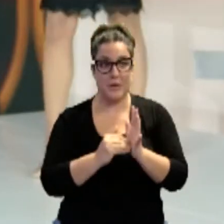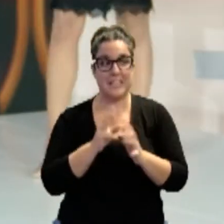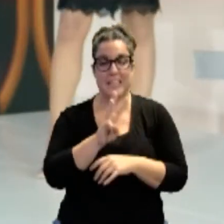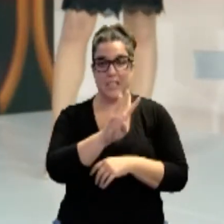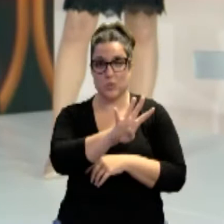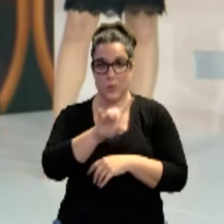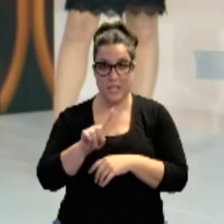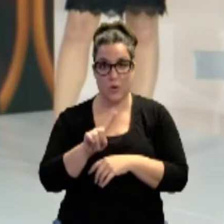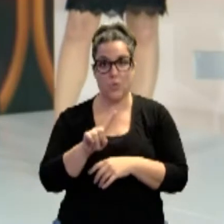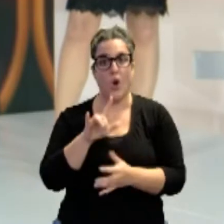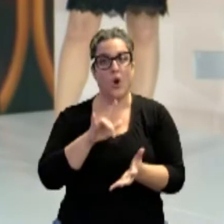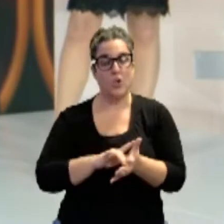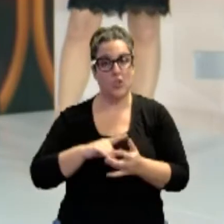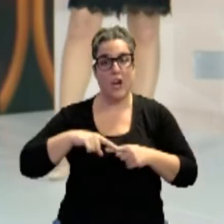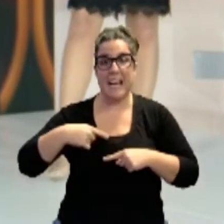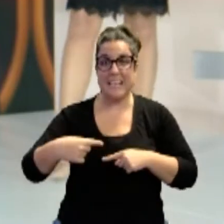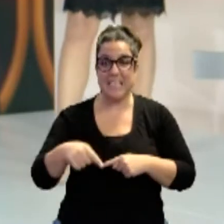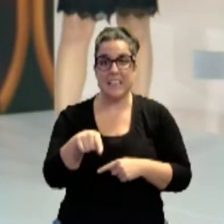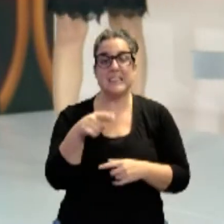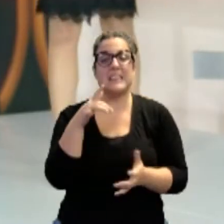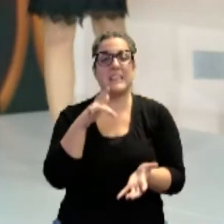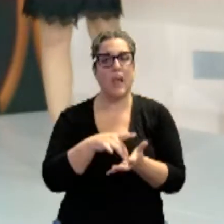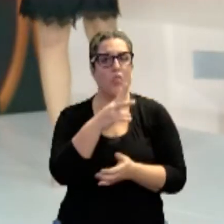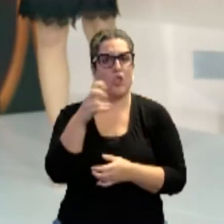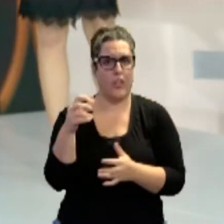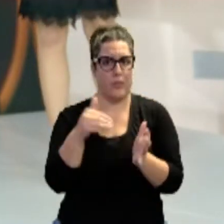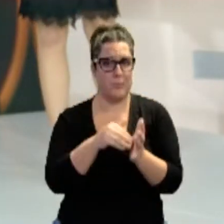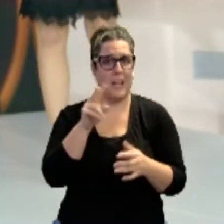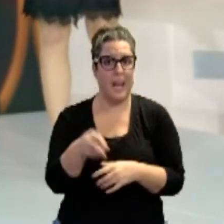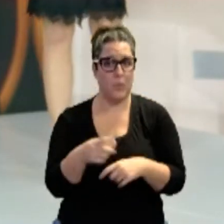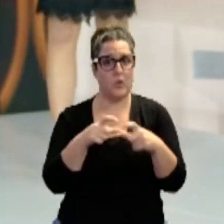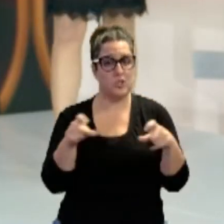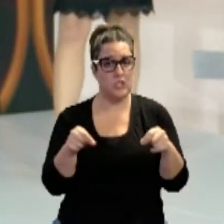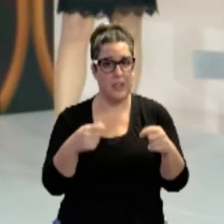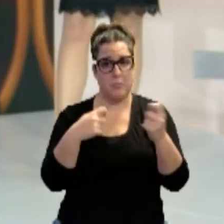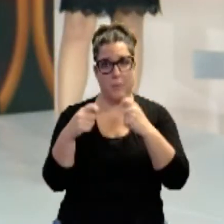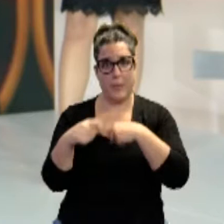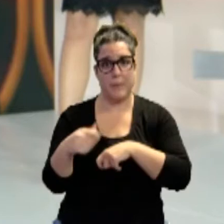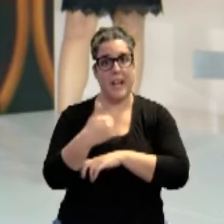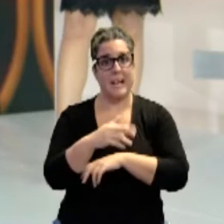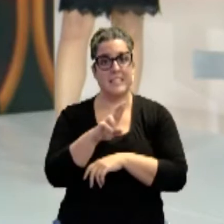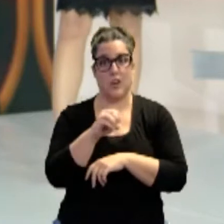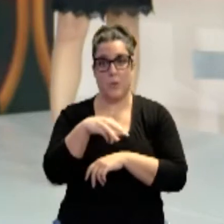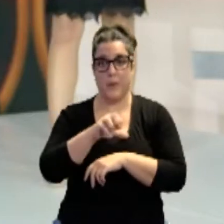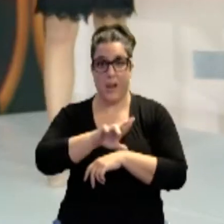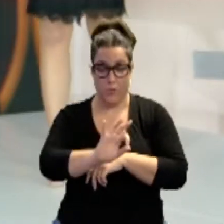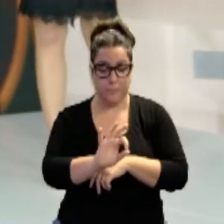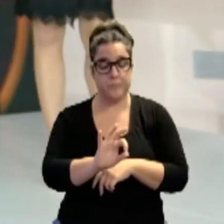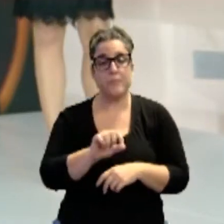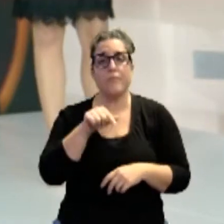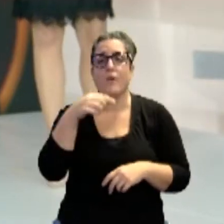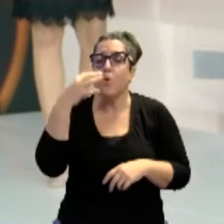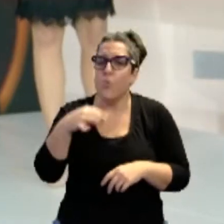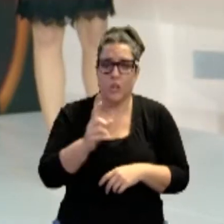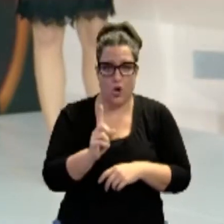38.341, que ha dejado en cascante nada más y nada menos que 200.000 euros en décimos vendidos por la administración de la calle Romero. Pero no ha sido el único